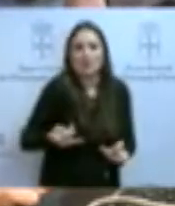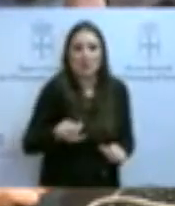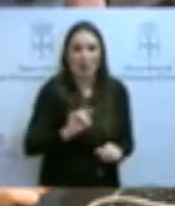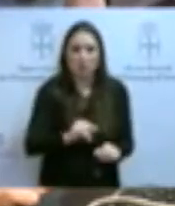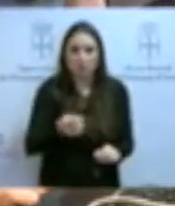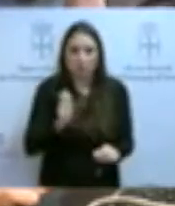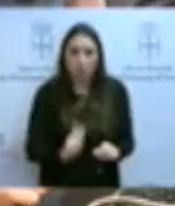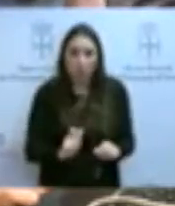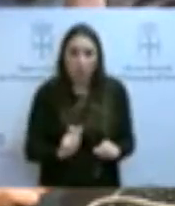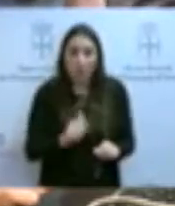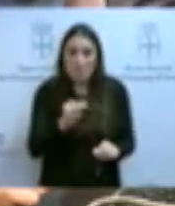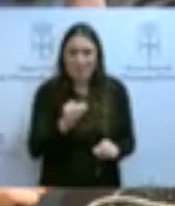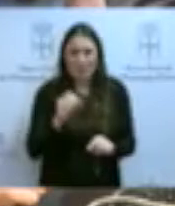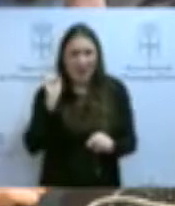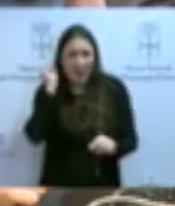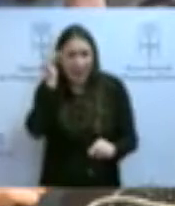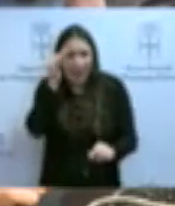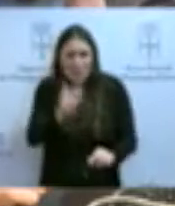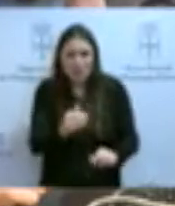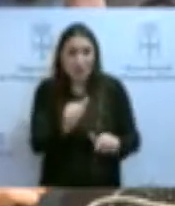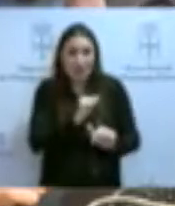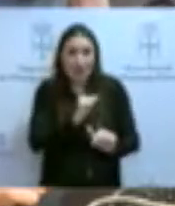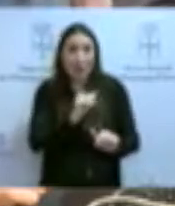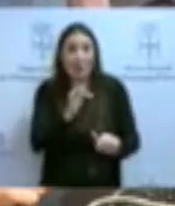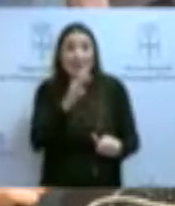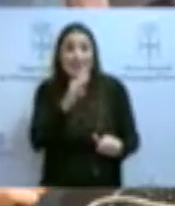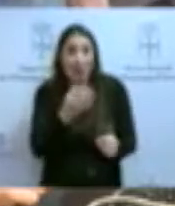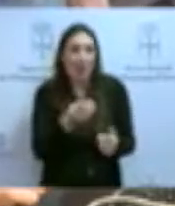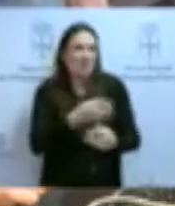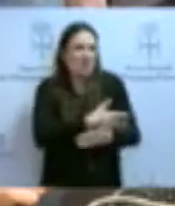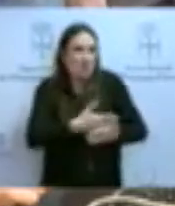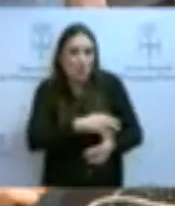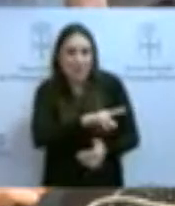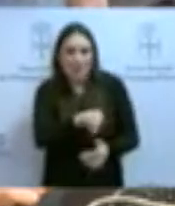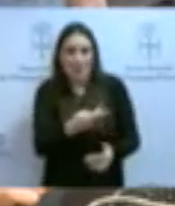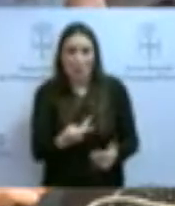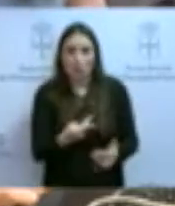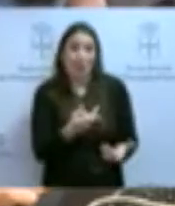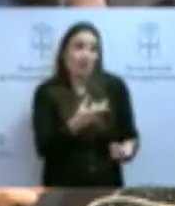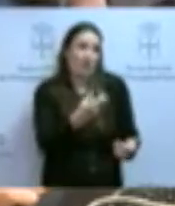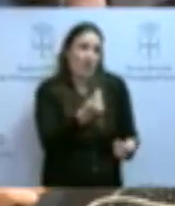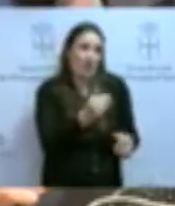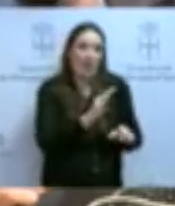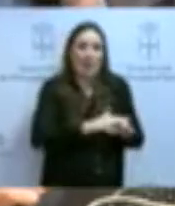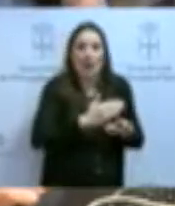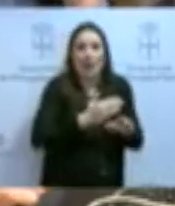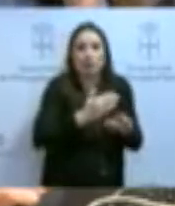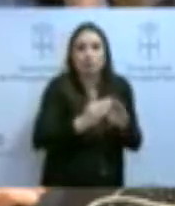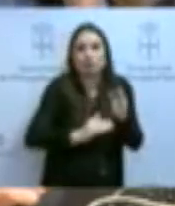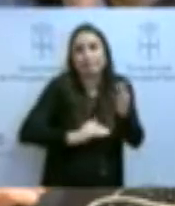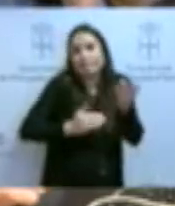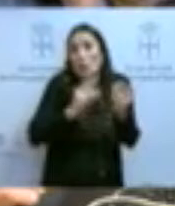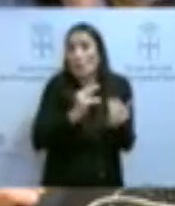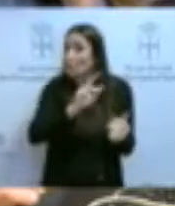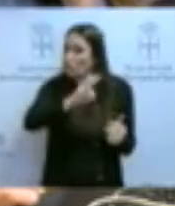durante años y siendo condenados solo a tener que pagar millones de euros que van a tener que quitar de lo que debían destinar también a cumplir otros